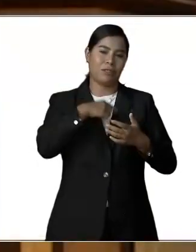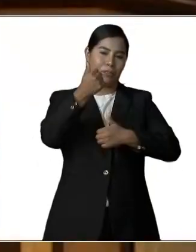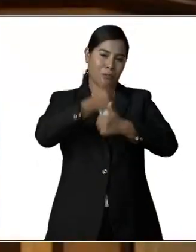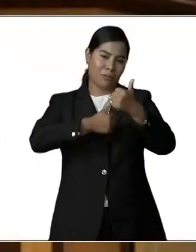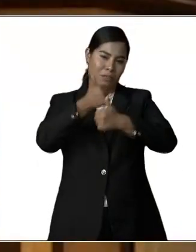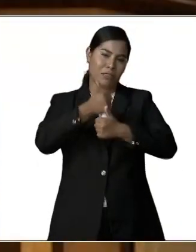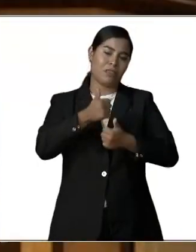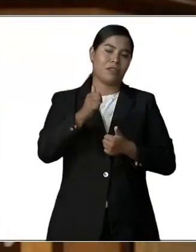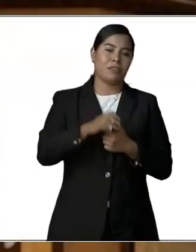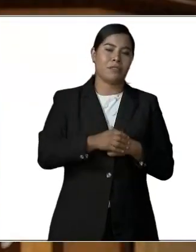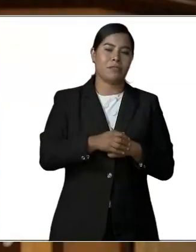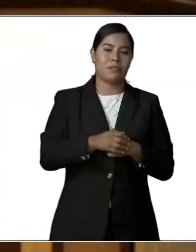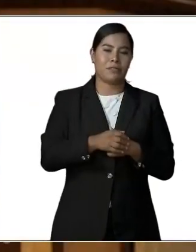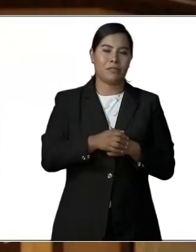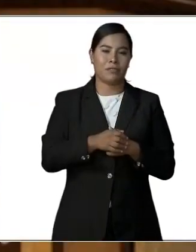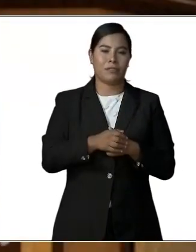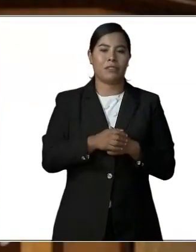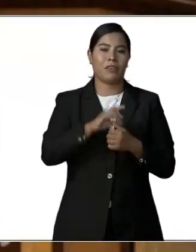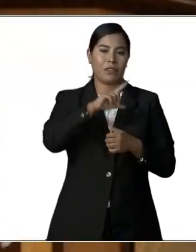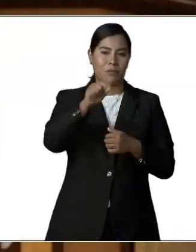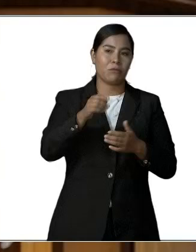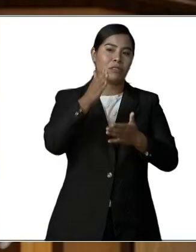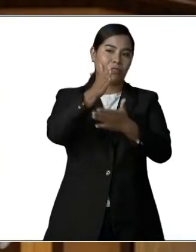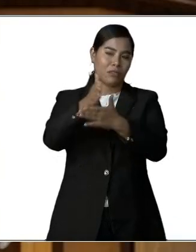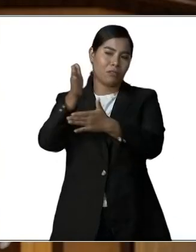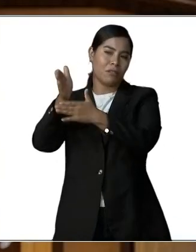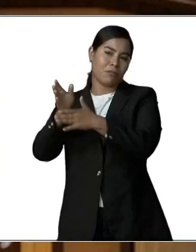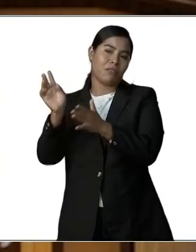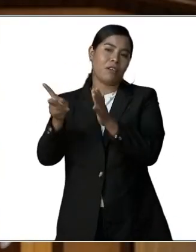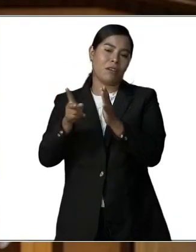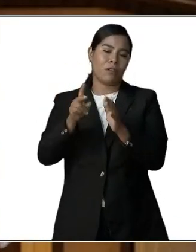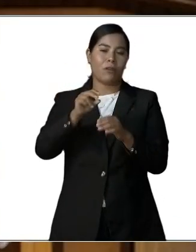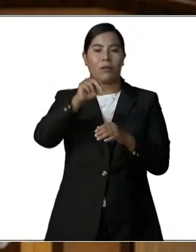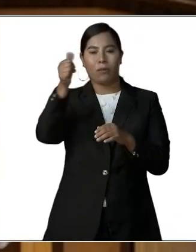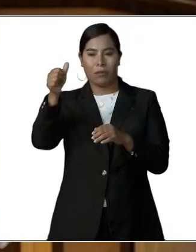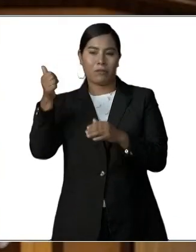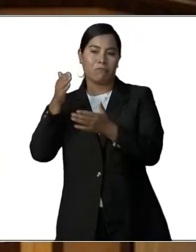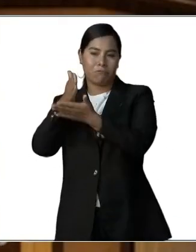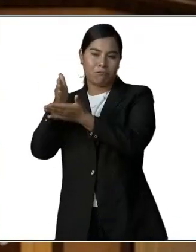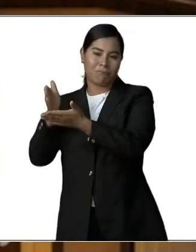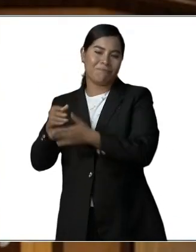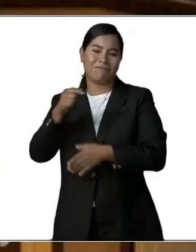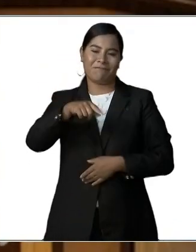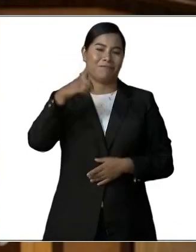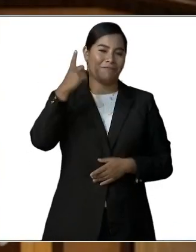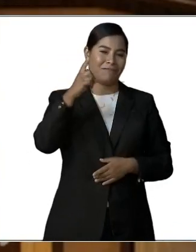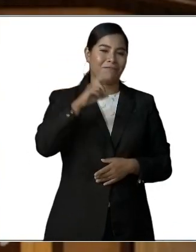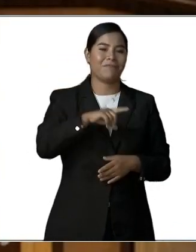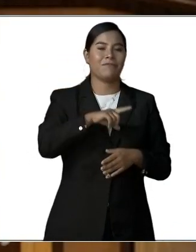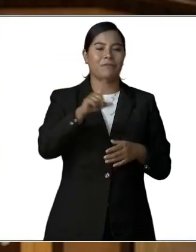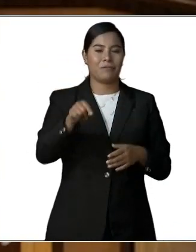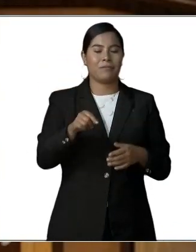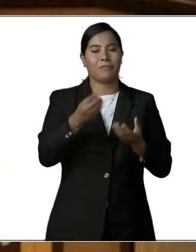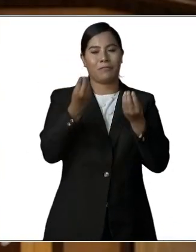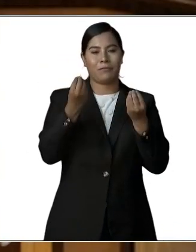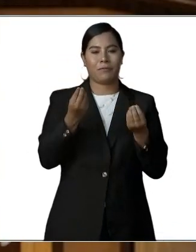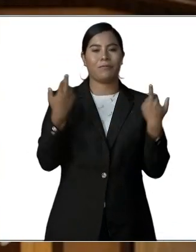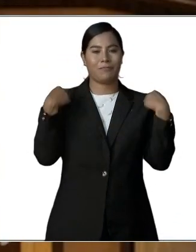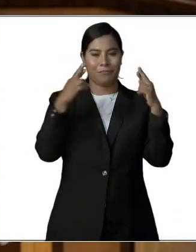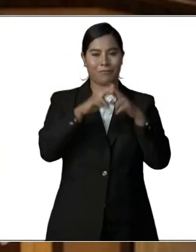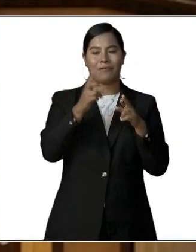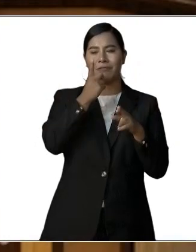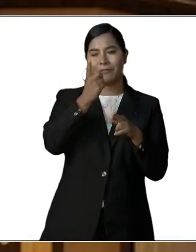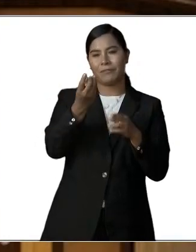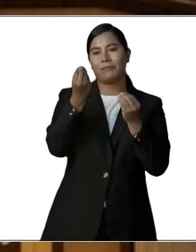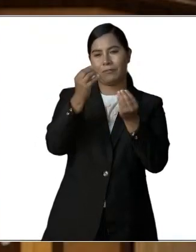que al cabo hay muchas en la República. Bueno, le agradecemos muchísimo que nos haya sintonizado aquí en la señal de TV UGED. Agradecemos a